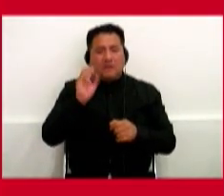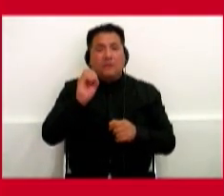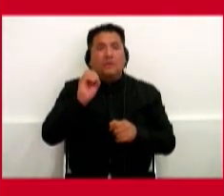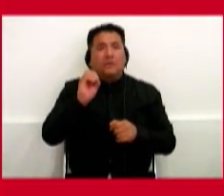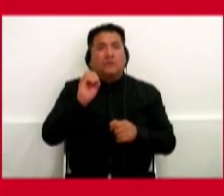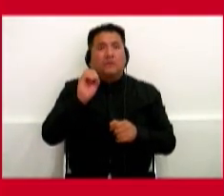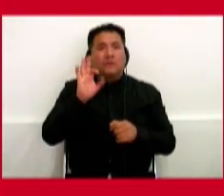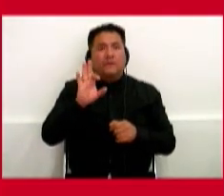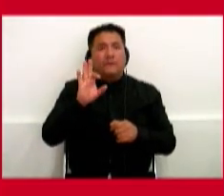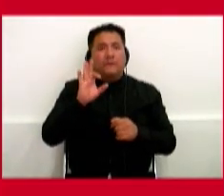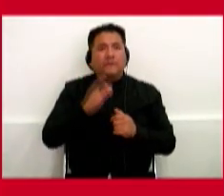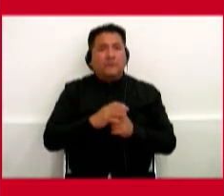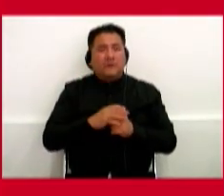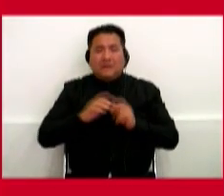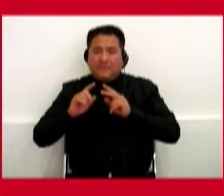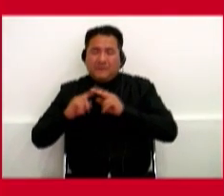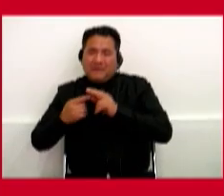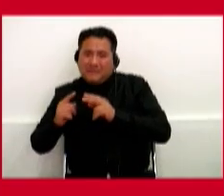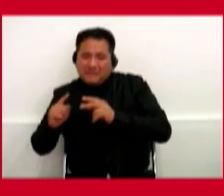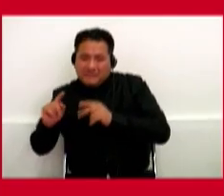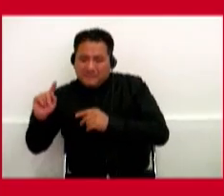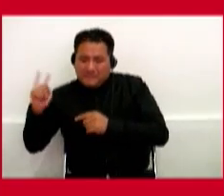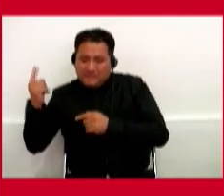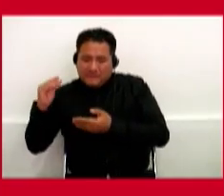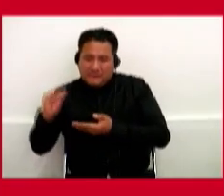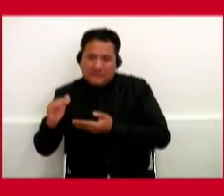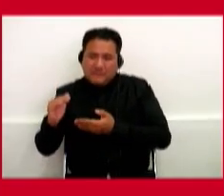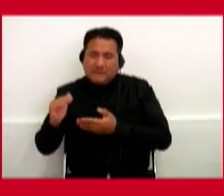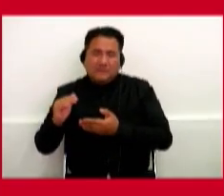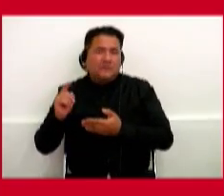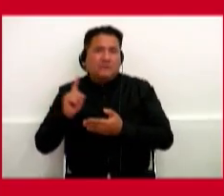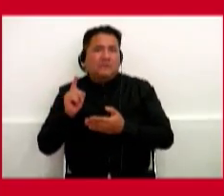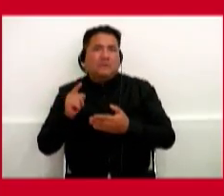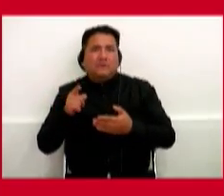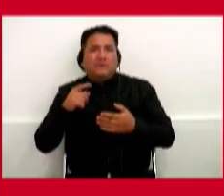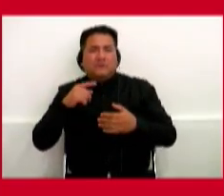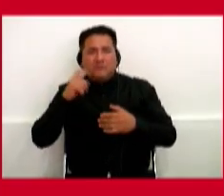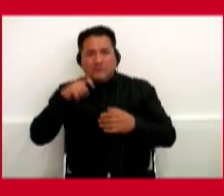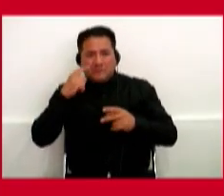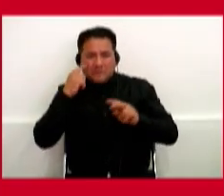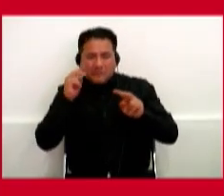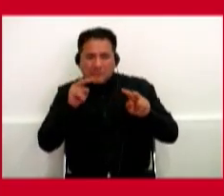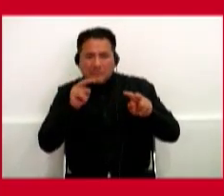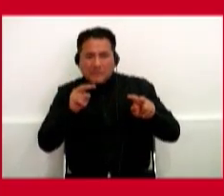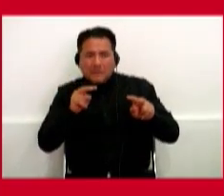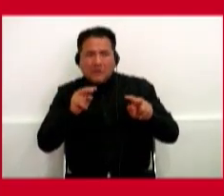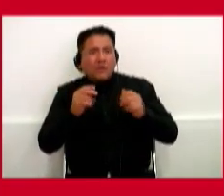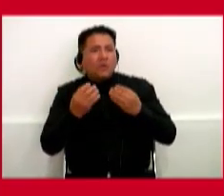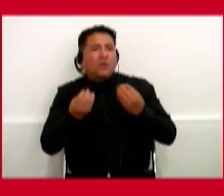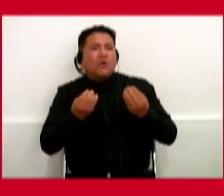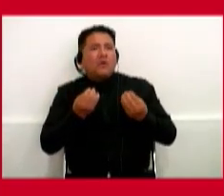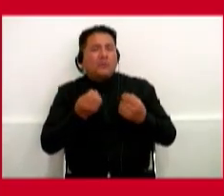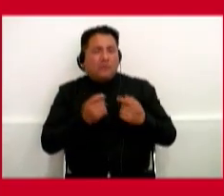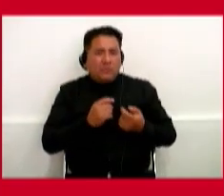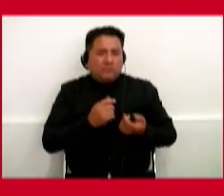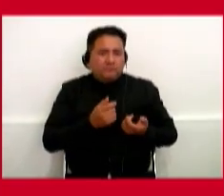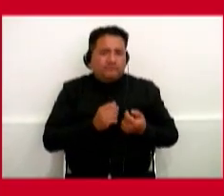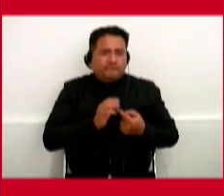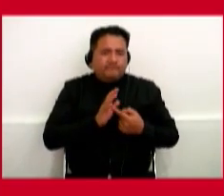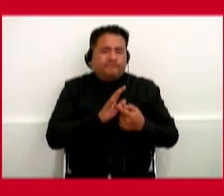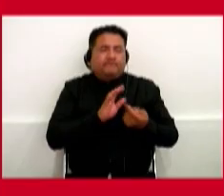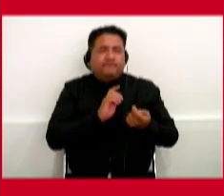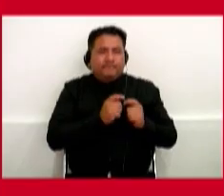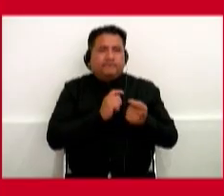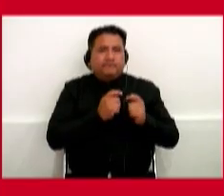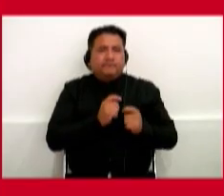nos quedemos con el cutoff inicial. El cutoff inicial es una buena referencia, pero tenemos que ir viendo cómo esto se va comportando en el tiempo y es un ejercicio iterativo. Por lo cual,